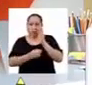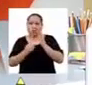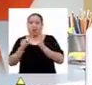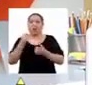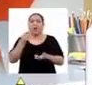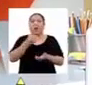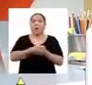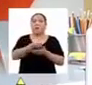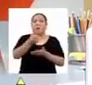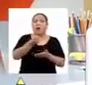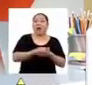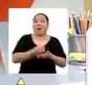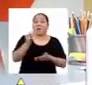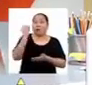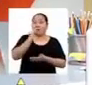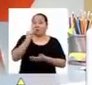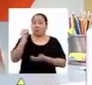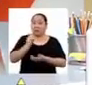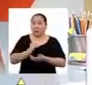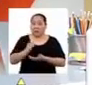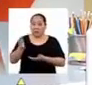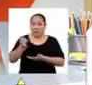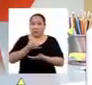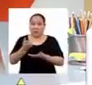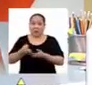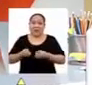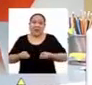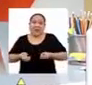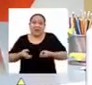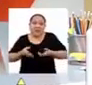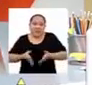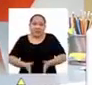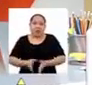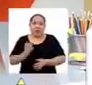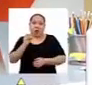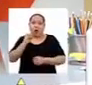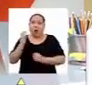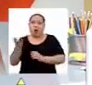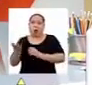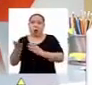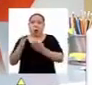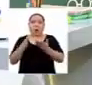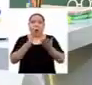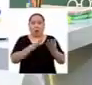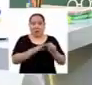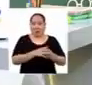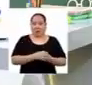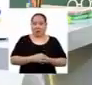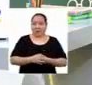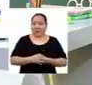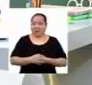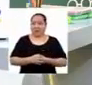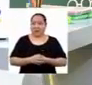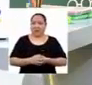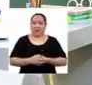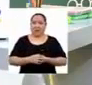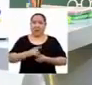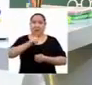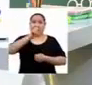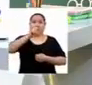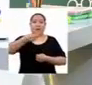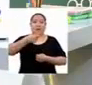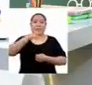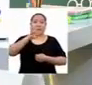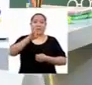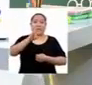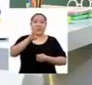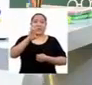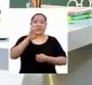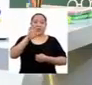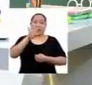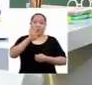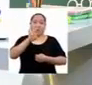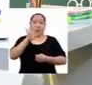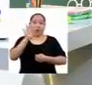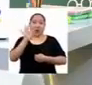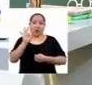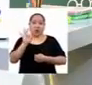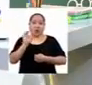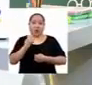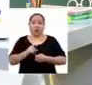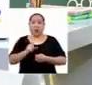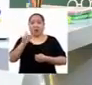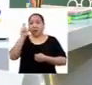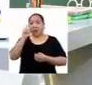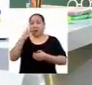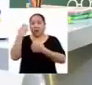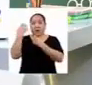impuestos recaudados, los nacimientos o defunciones, entre otros. En 1749, el